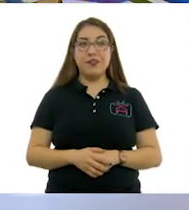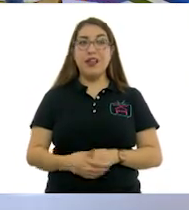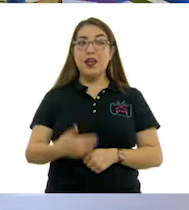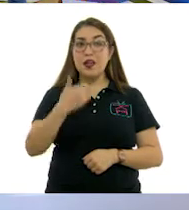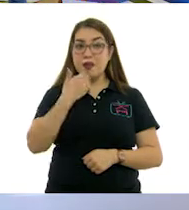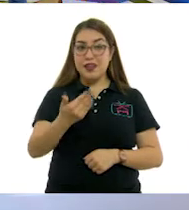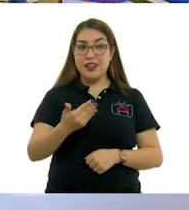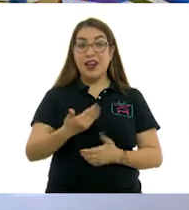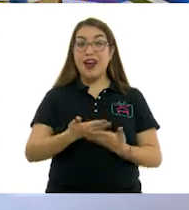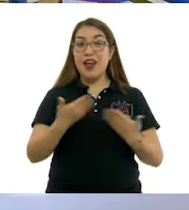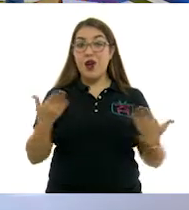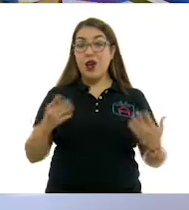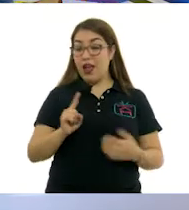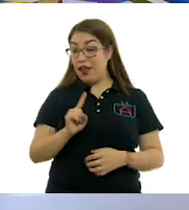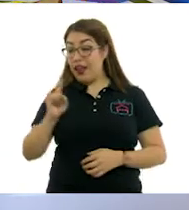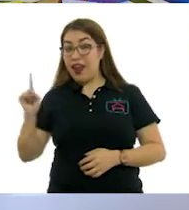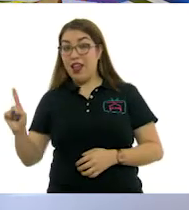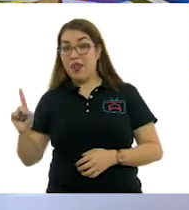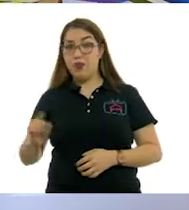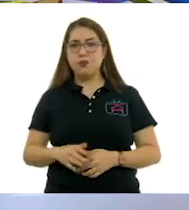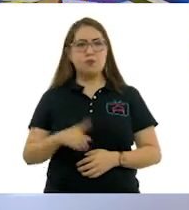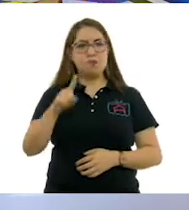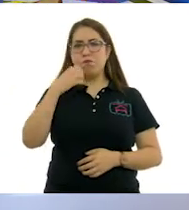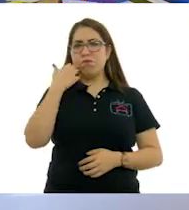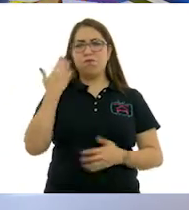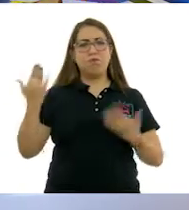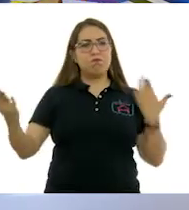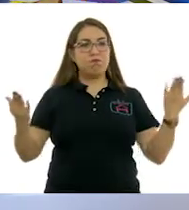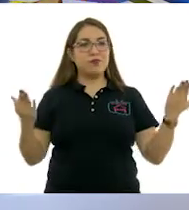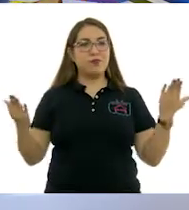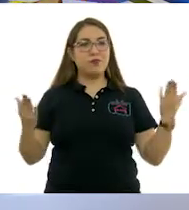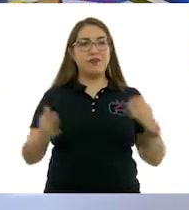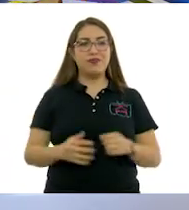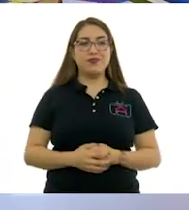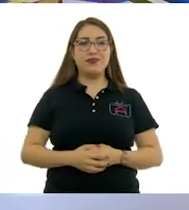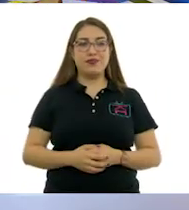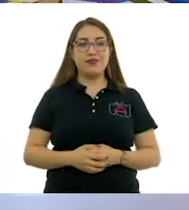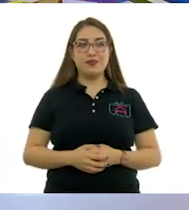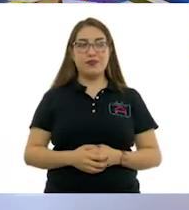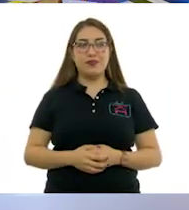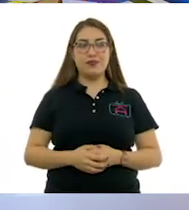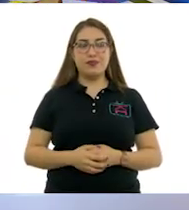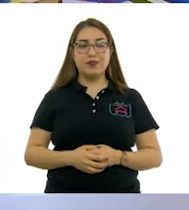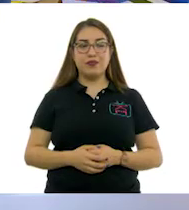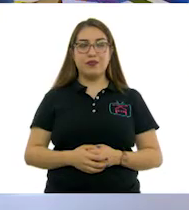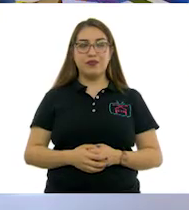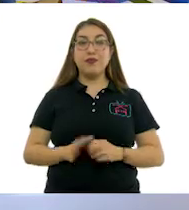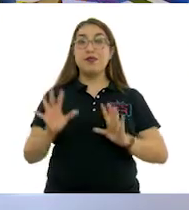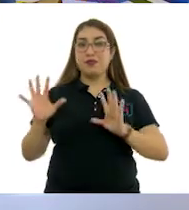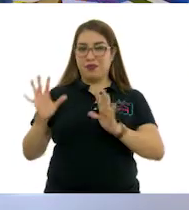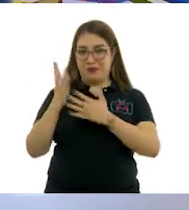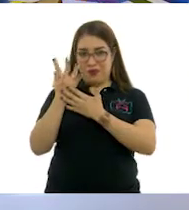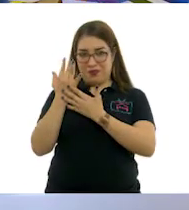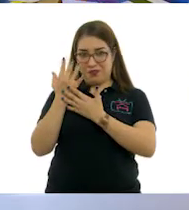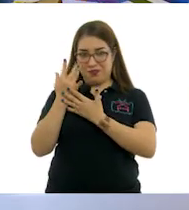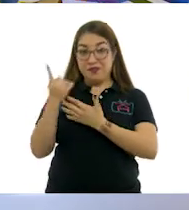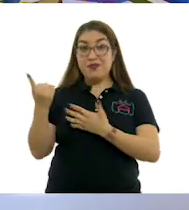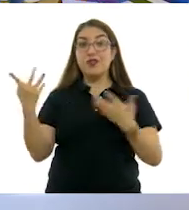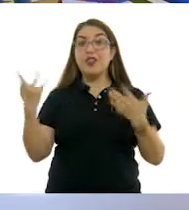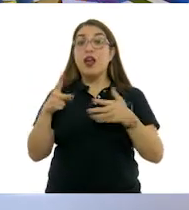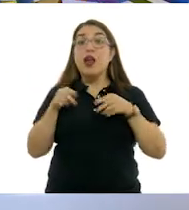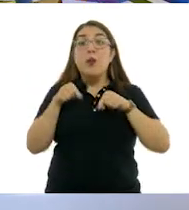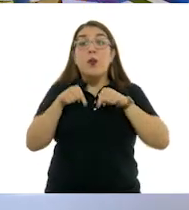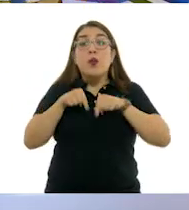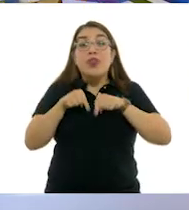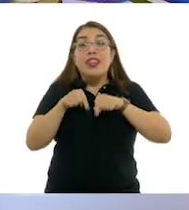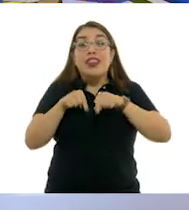Ahora hacia un lado. Ya sea tu lado derecho o lado izquierdo, el que tú decidas. Pero ahora lo vas a hacer, espérame tantito. En puntitas,